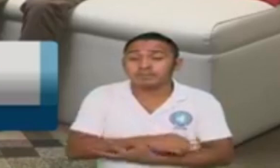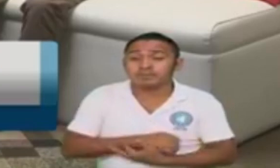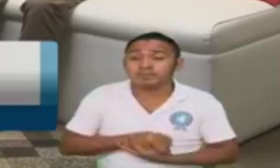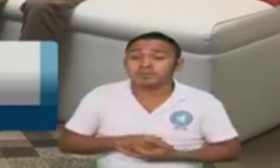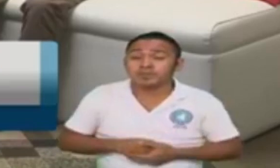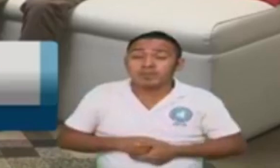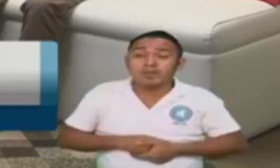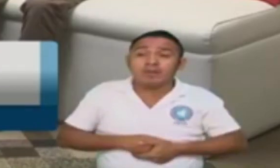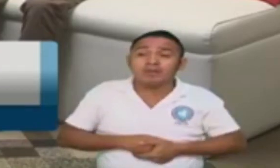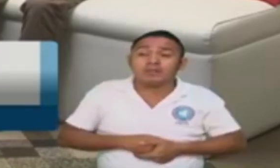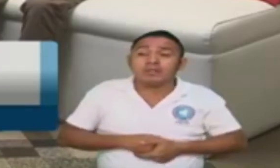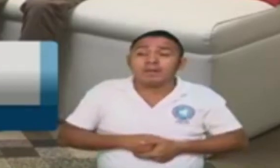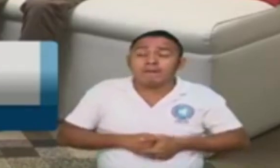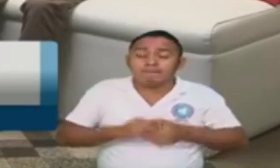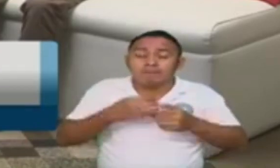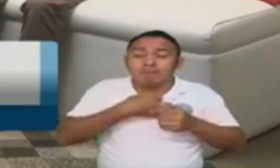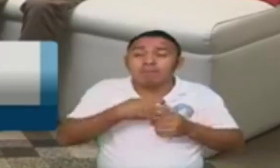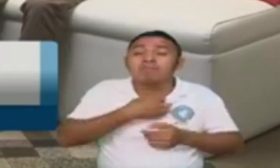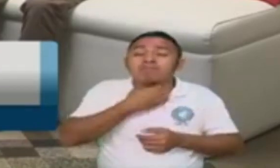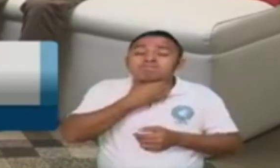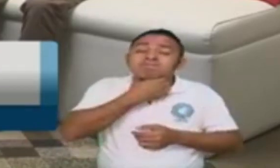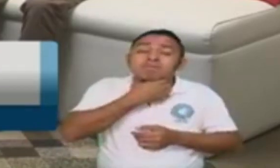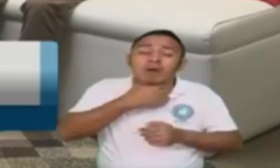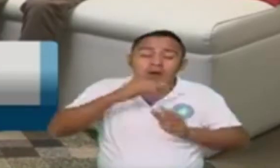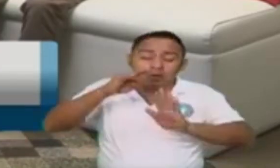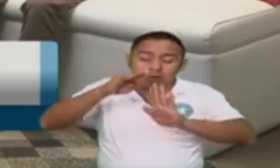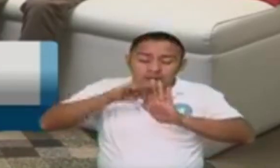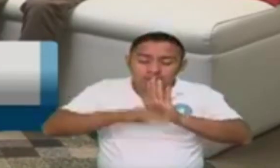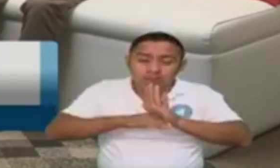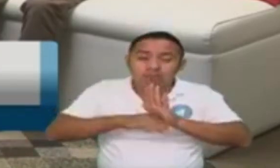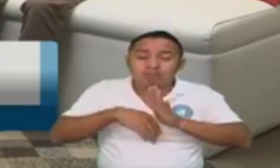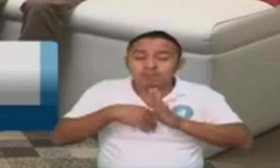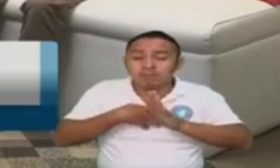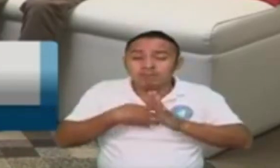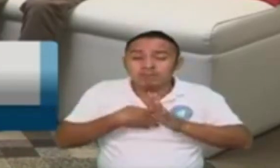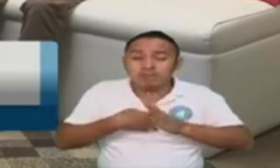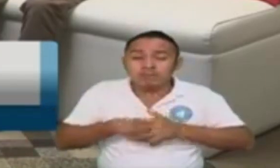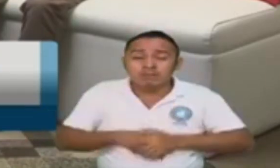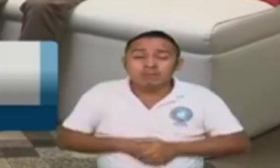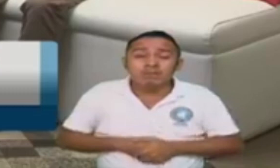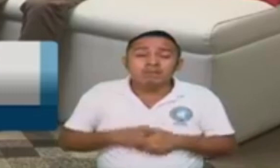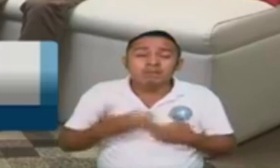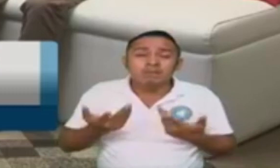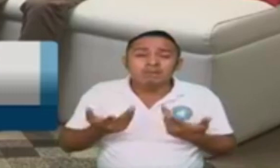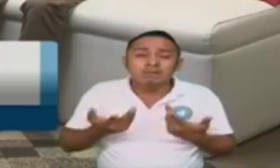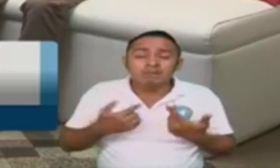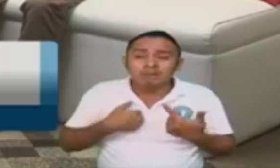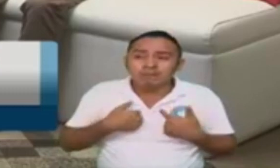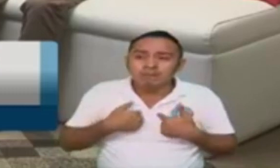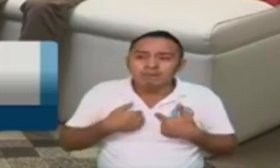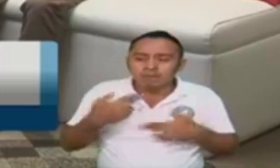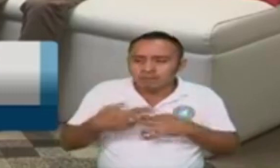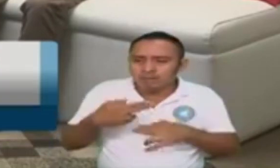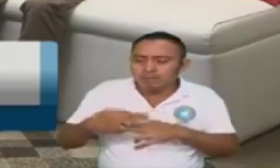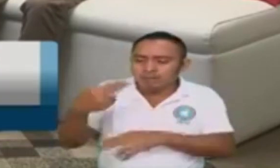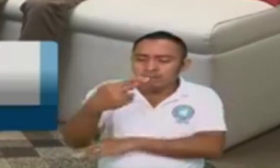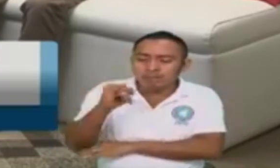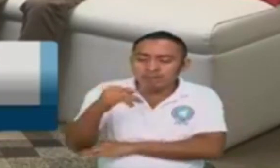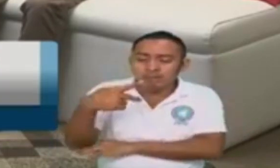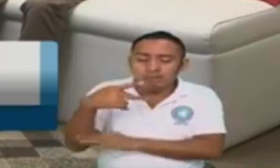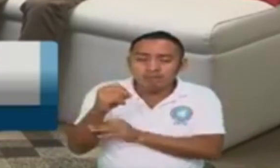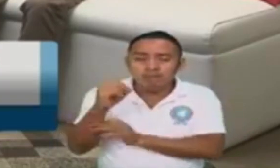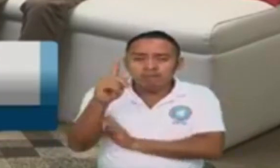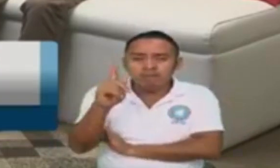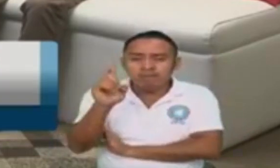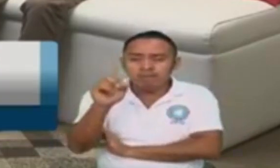glándula baje su capacidad de función. Entonces deja al paciente hipotiroideo. Correcto. ¿No?